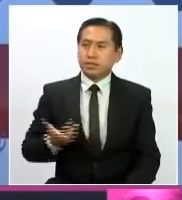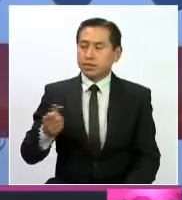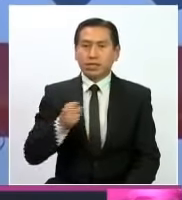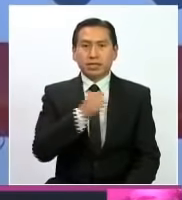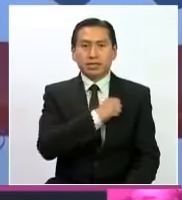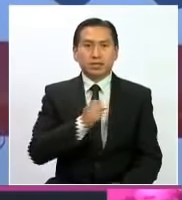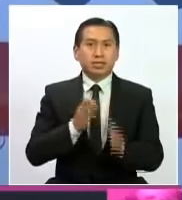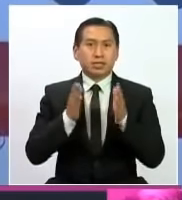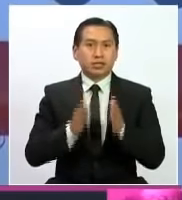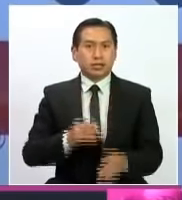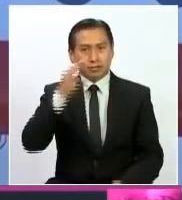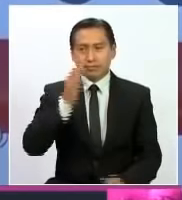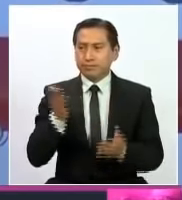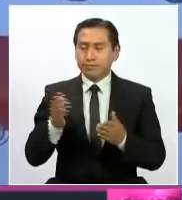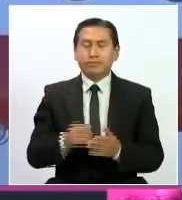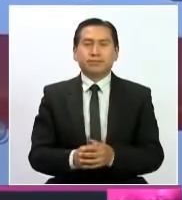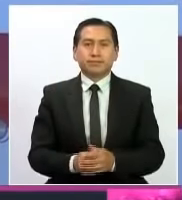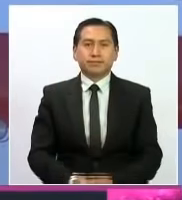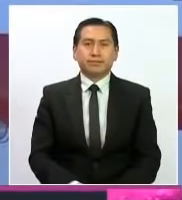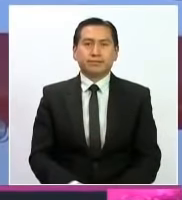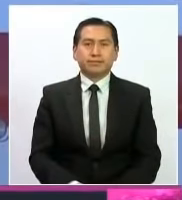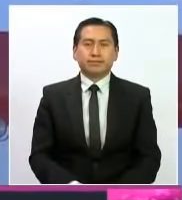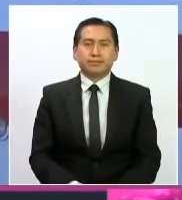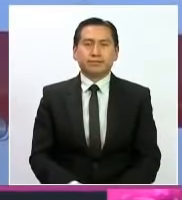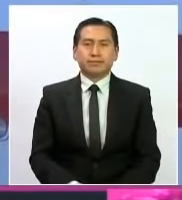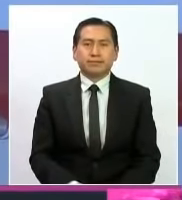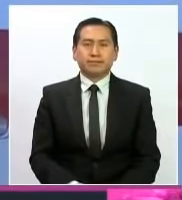Senadores, Andrónico Rodríguez.